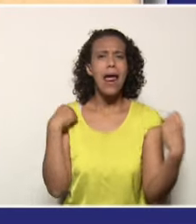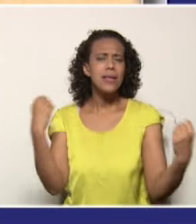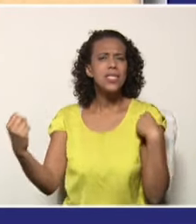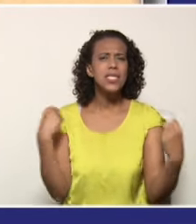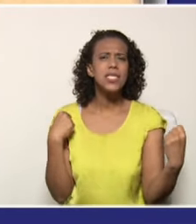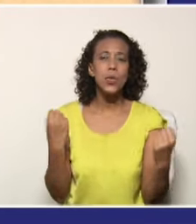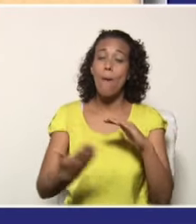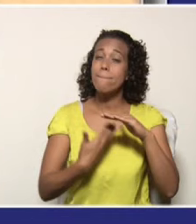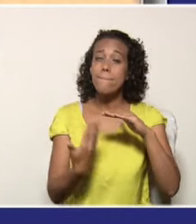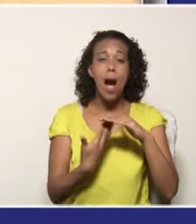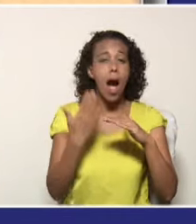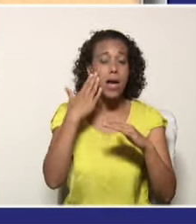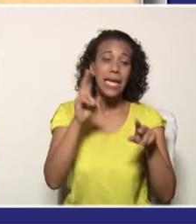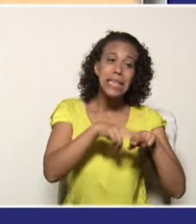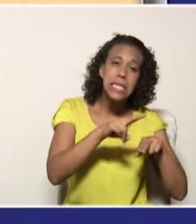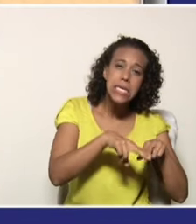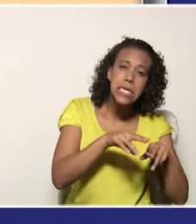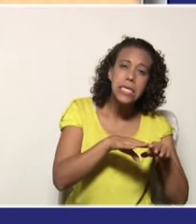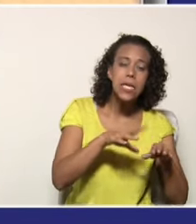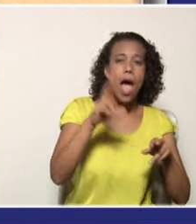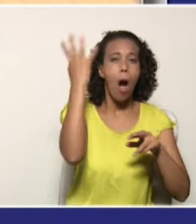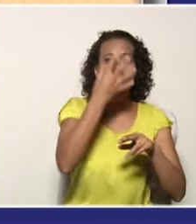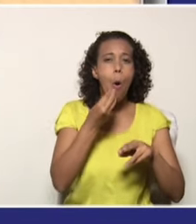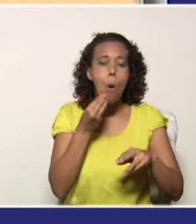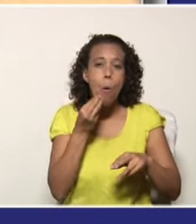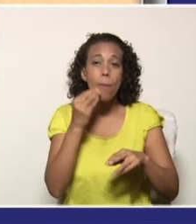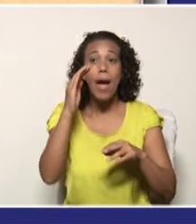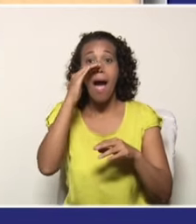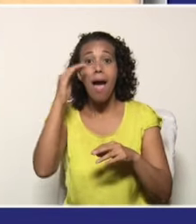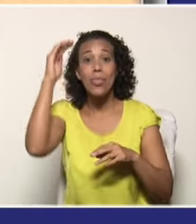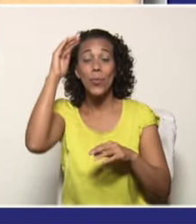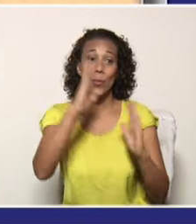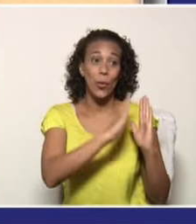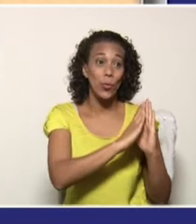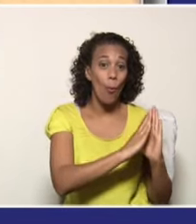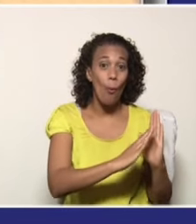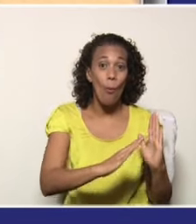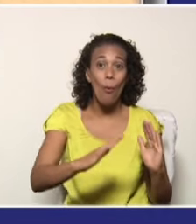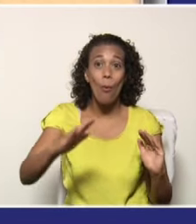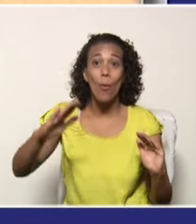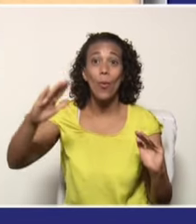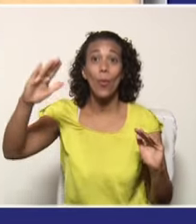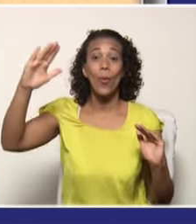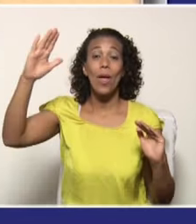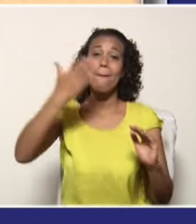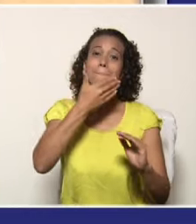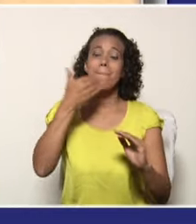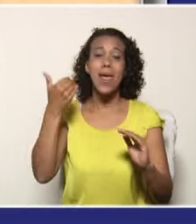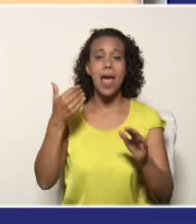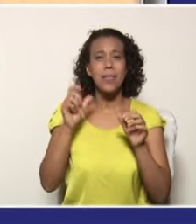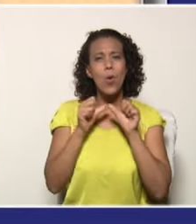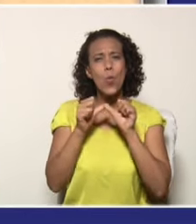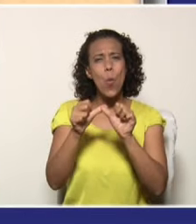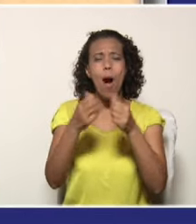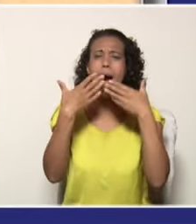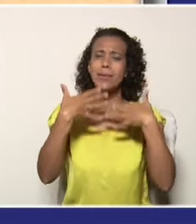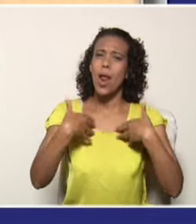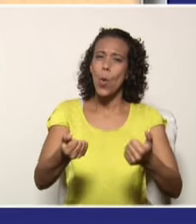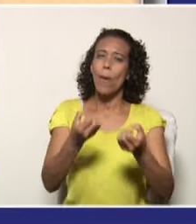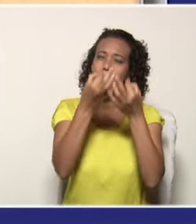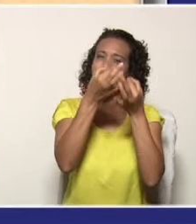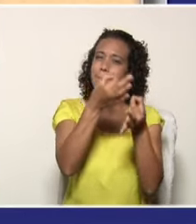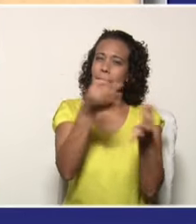para la formación de niños, niñas, jóvenes, por supuesto adultos y adultas, en el mejoramiento y mantenimiento de nuestra